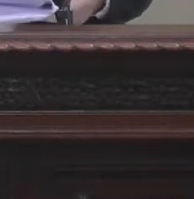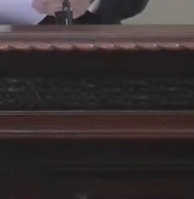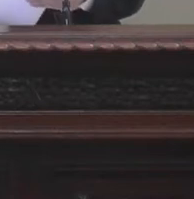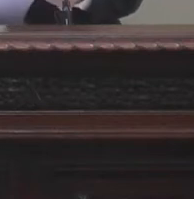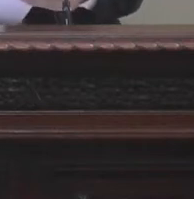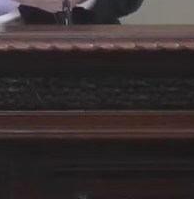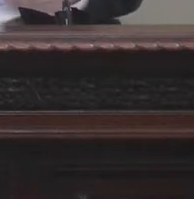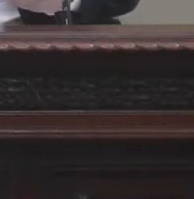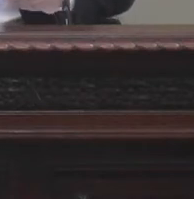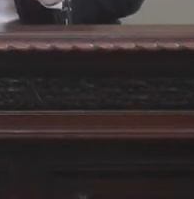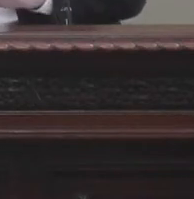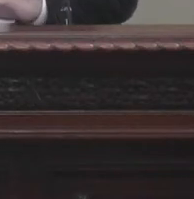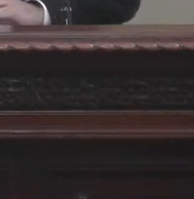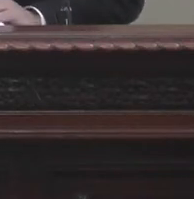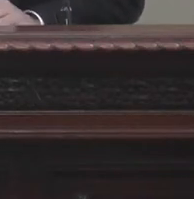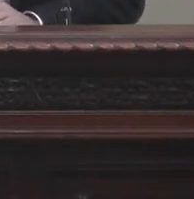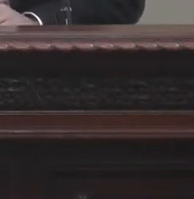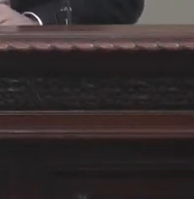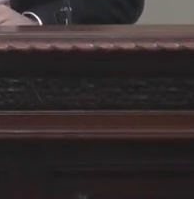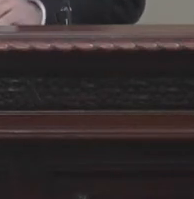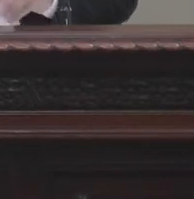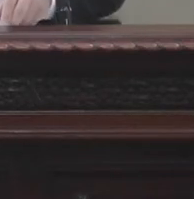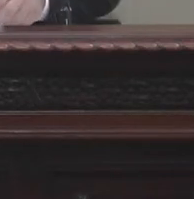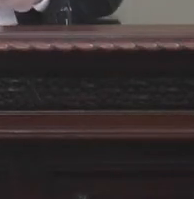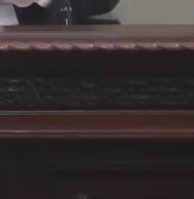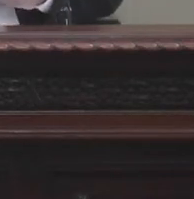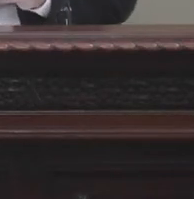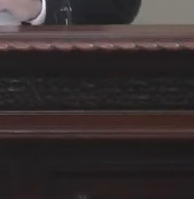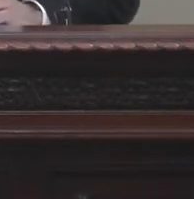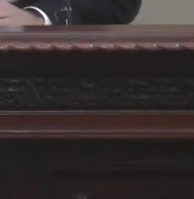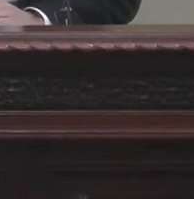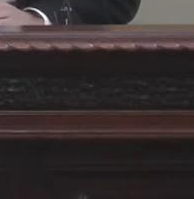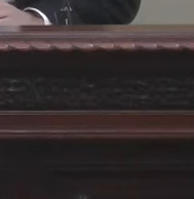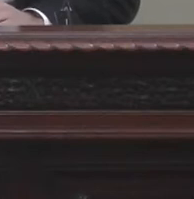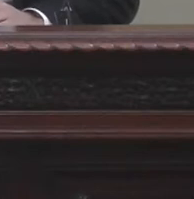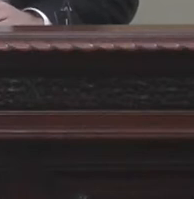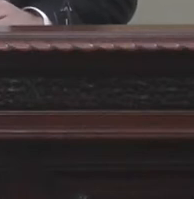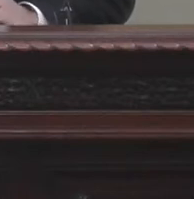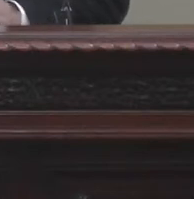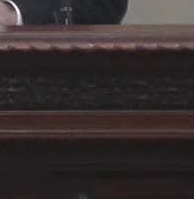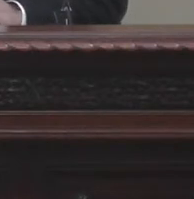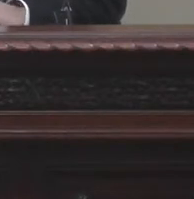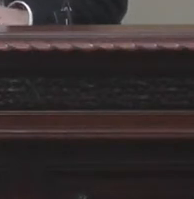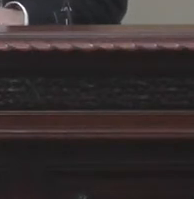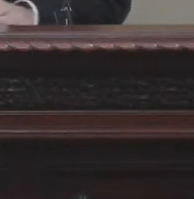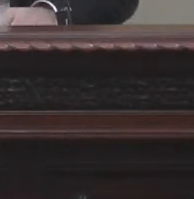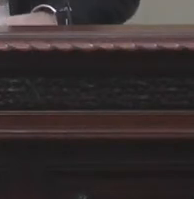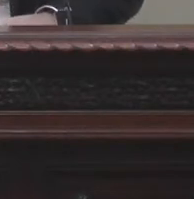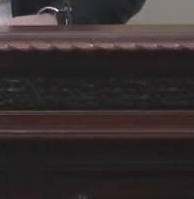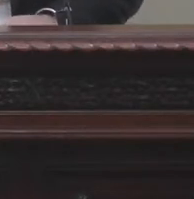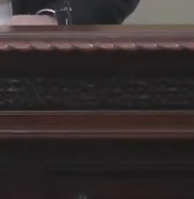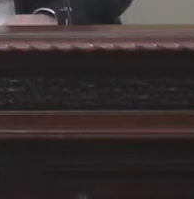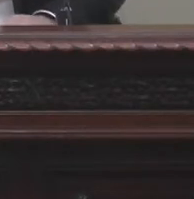agosto del presente año si los señores diputados y las señoras diputadas tienen alguna observación que